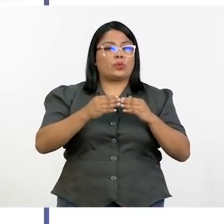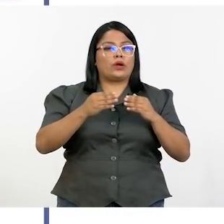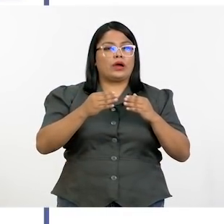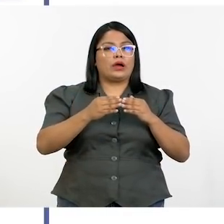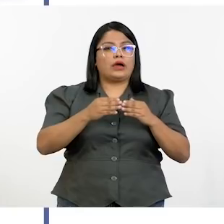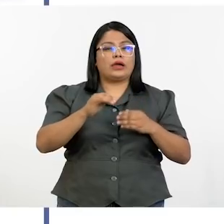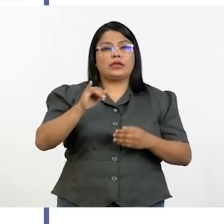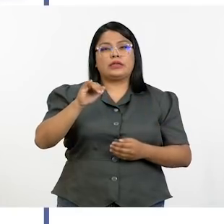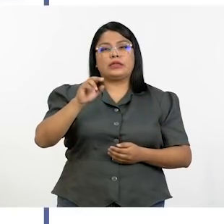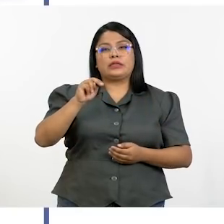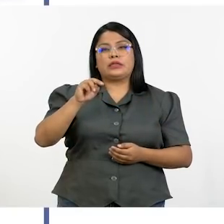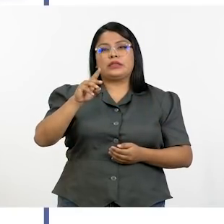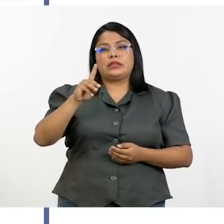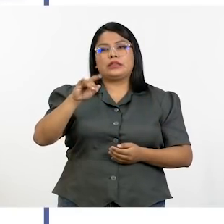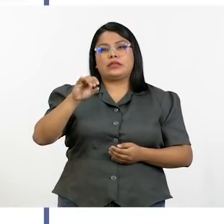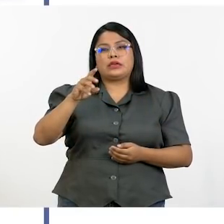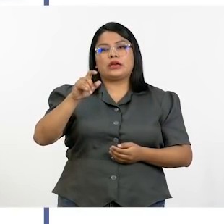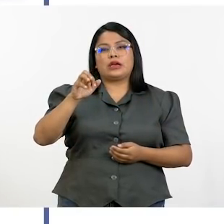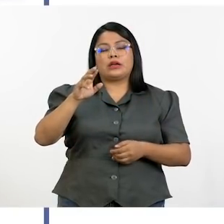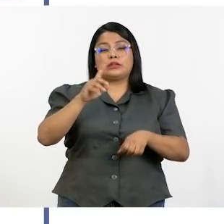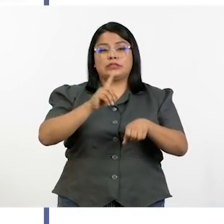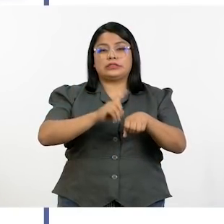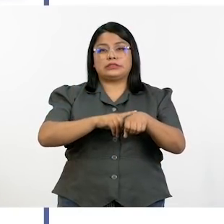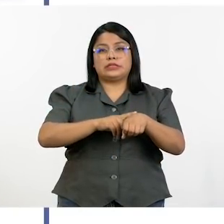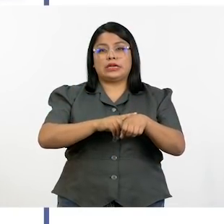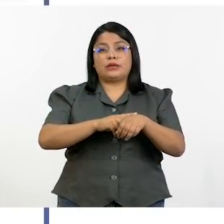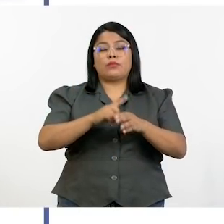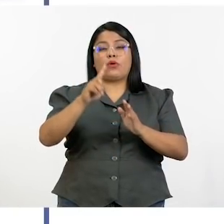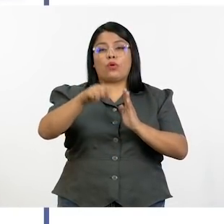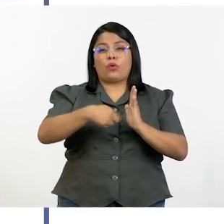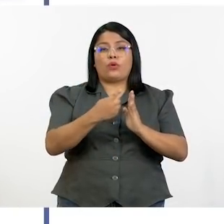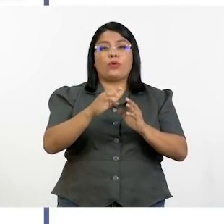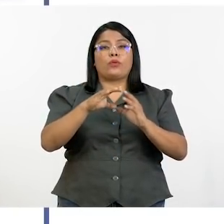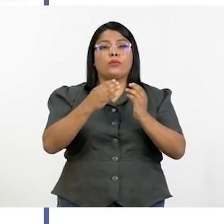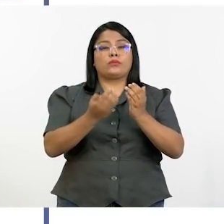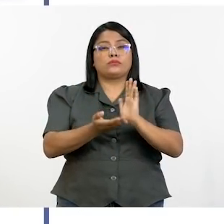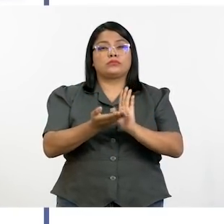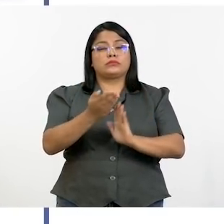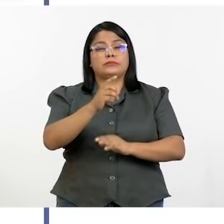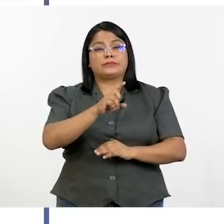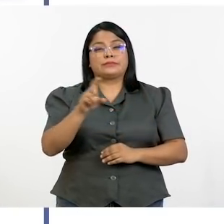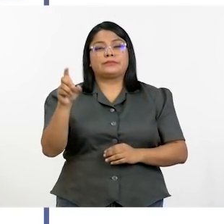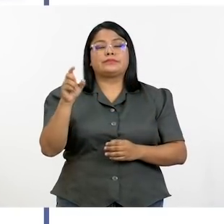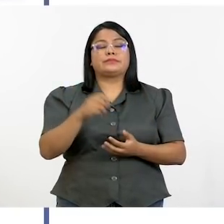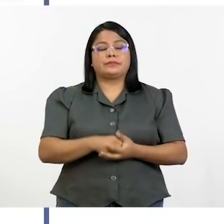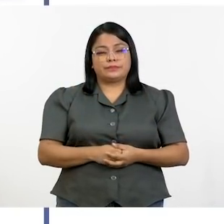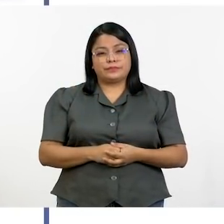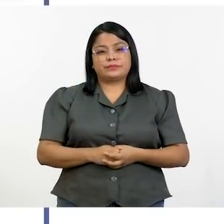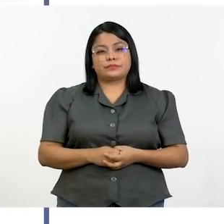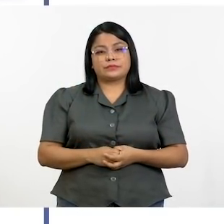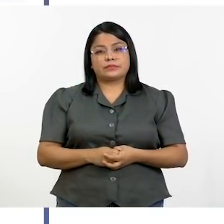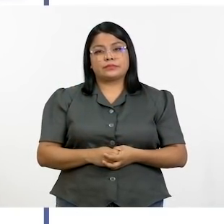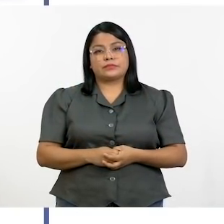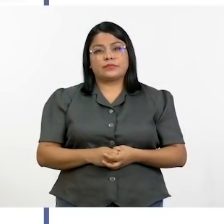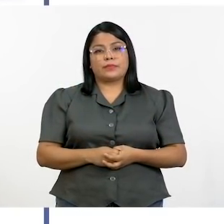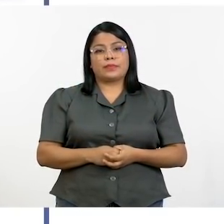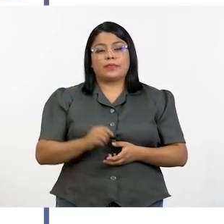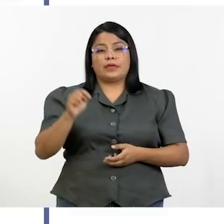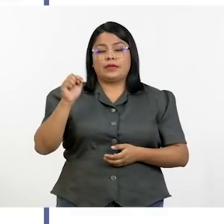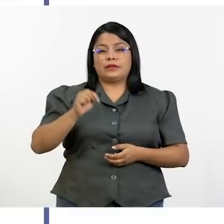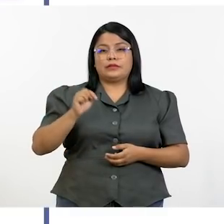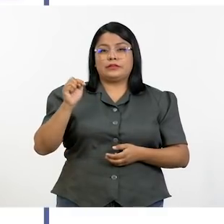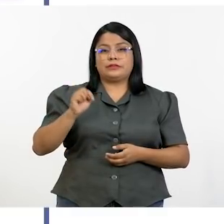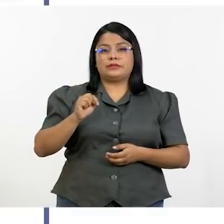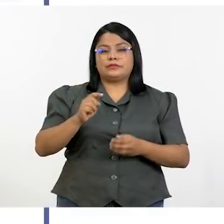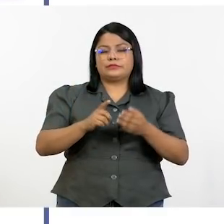también un indicador del tiempo estimado en horas clases para desarrollar la semana didáctica. En esta parte de